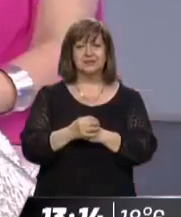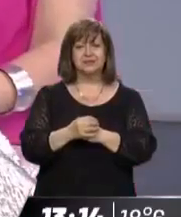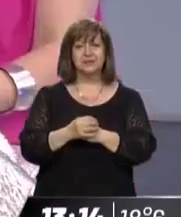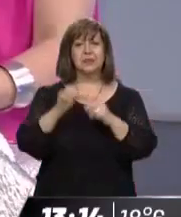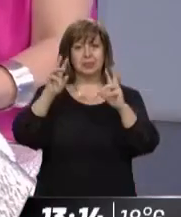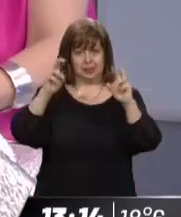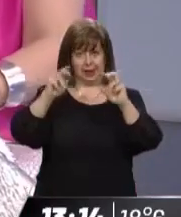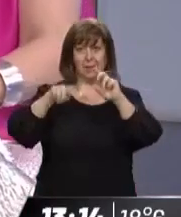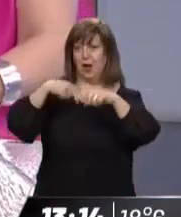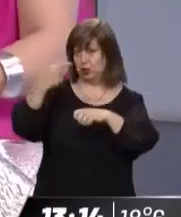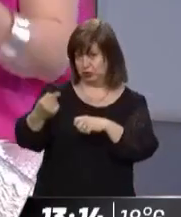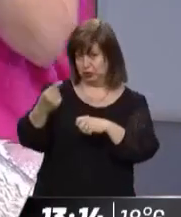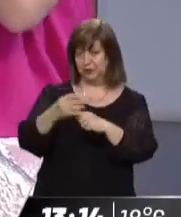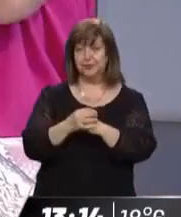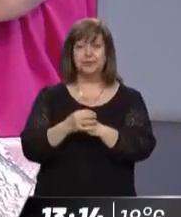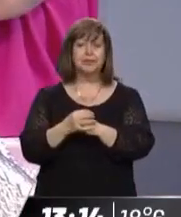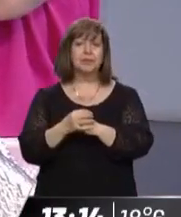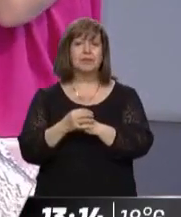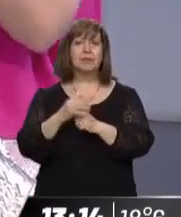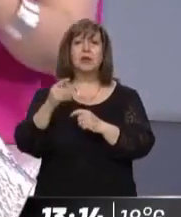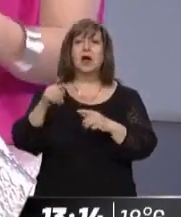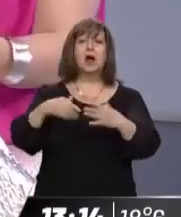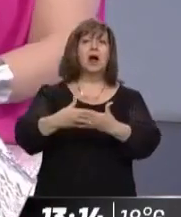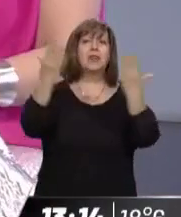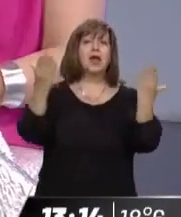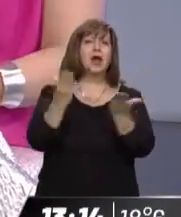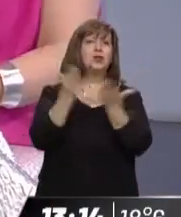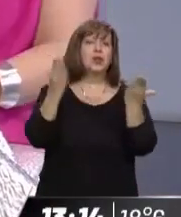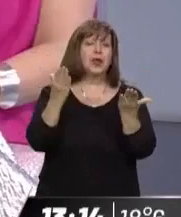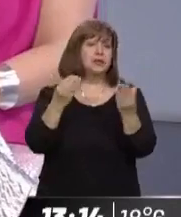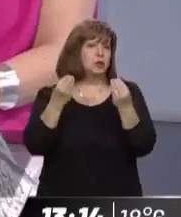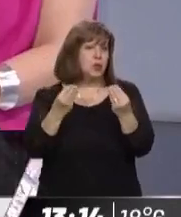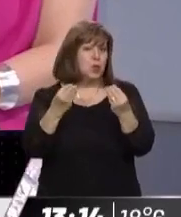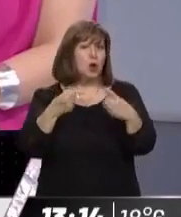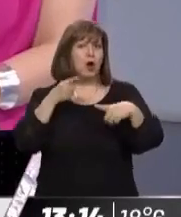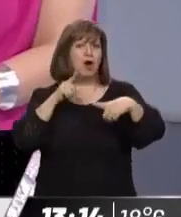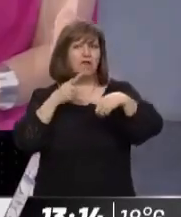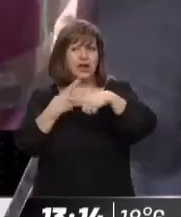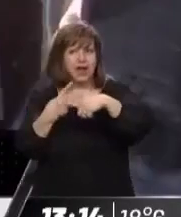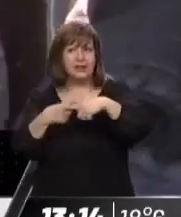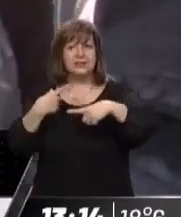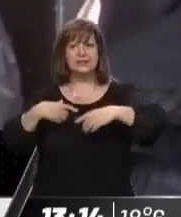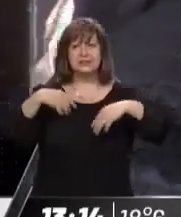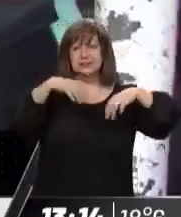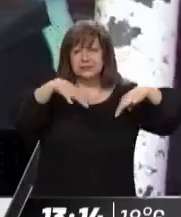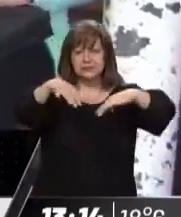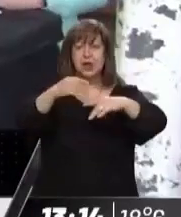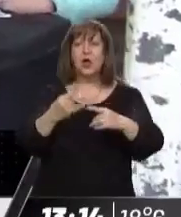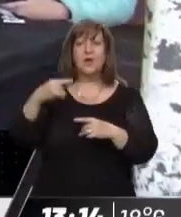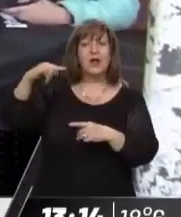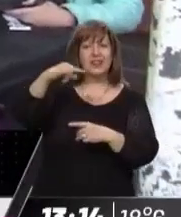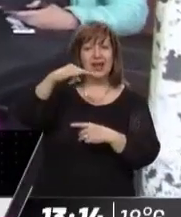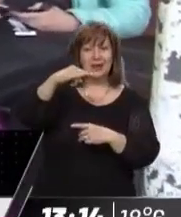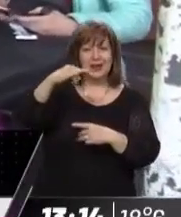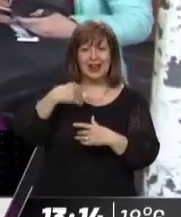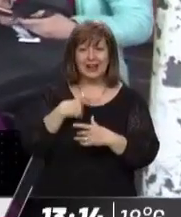Bueno, cambiamos de tema para hablar del Día del Estudiante, los festejos y qué pasaba en una parte de Mendoza, en la terminal de colectivos. Ustedes